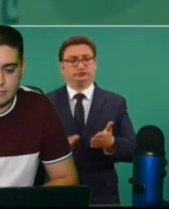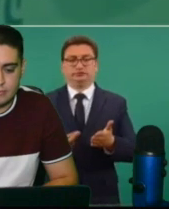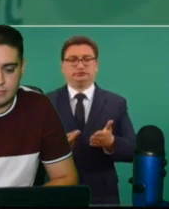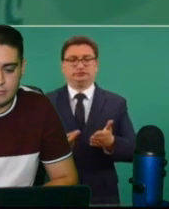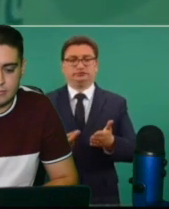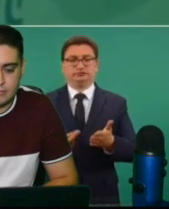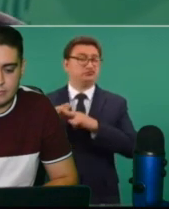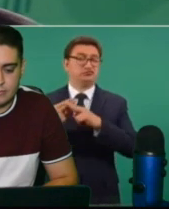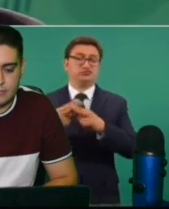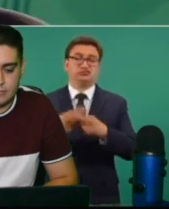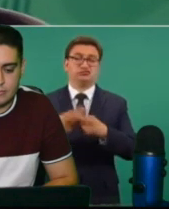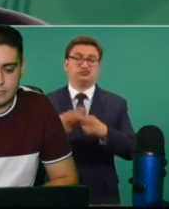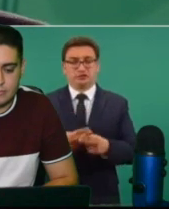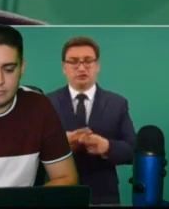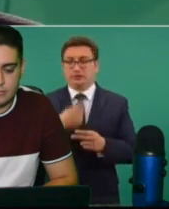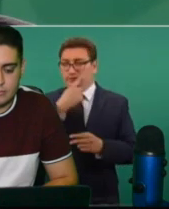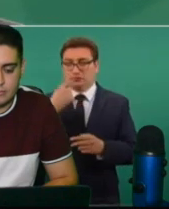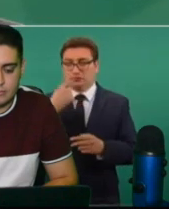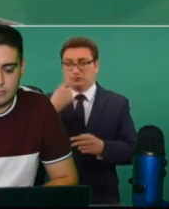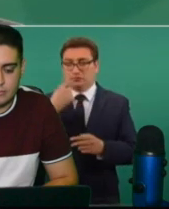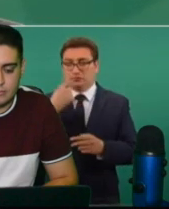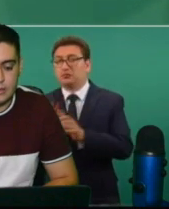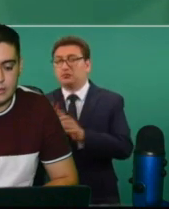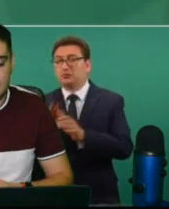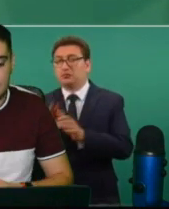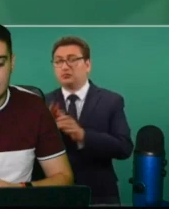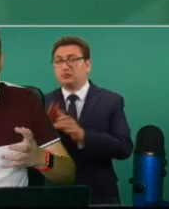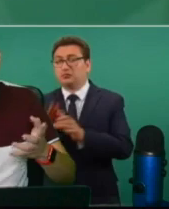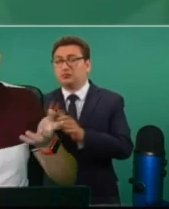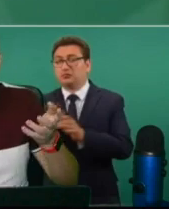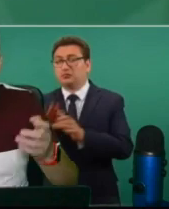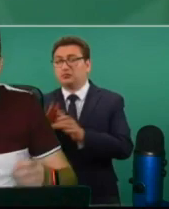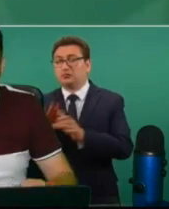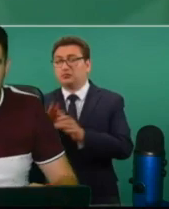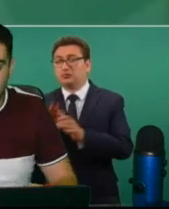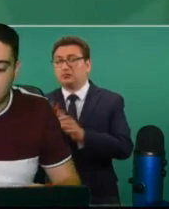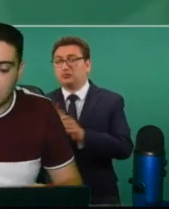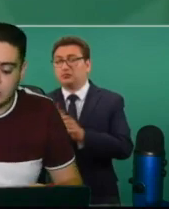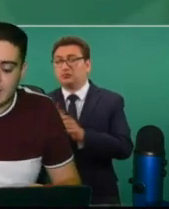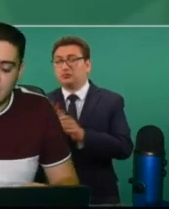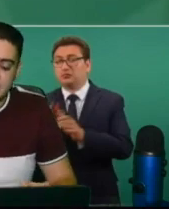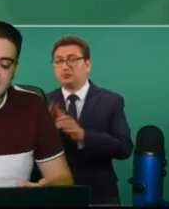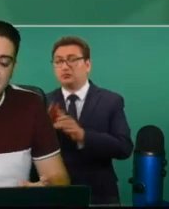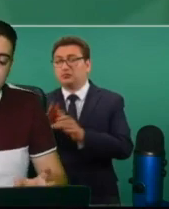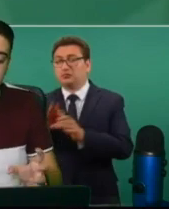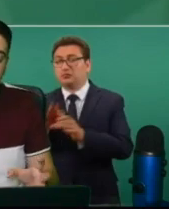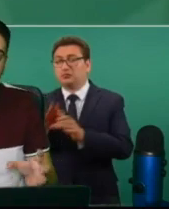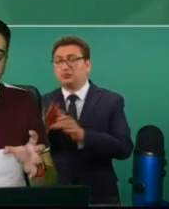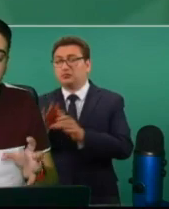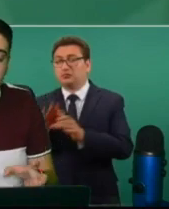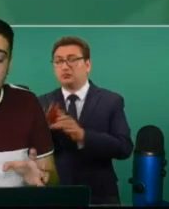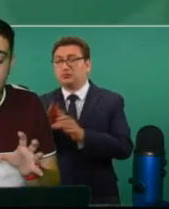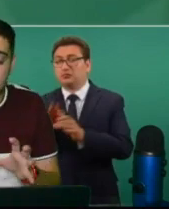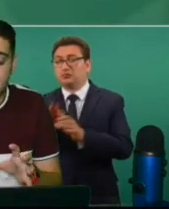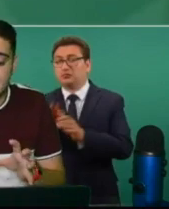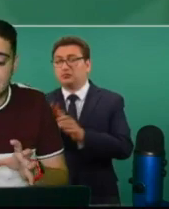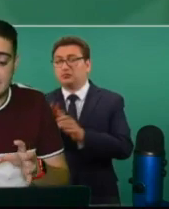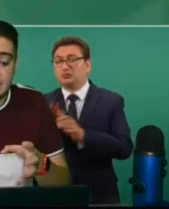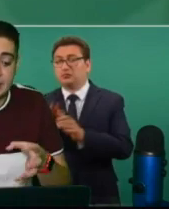los más opositores a la democracia. Así es, amigos, como ya lo está diciendo aquí